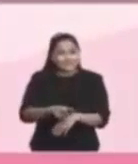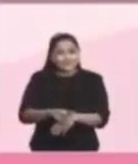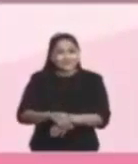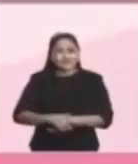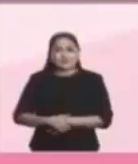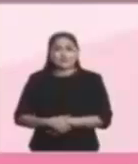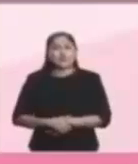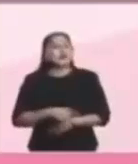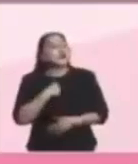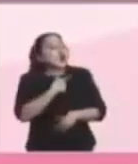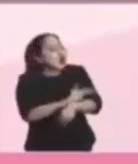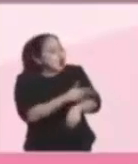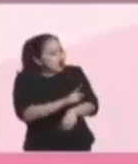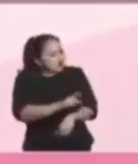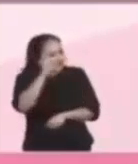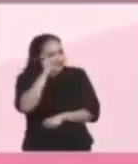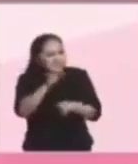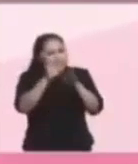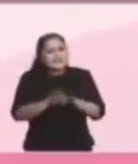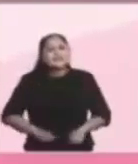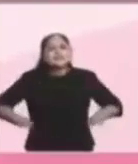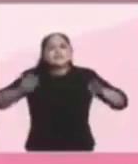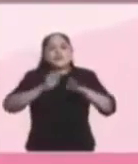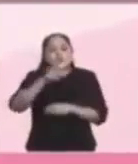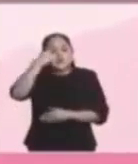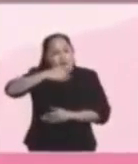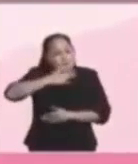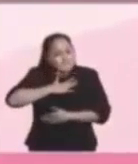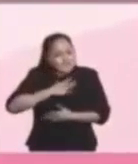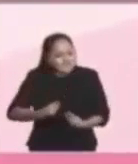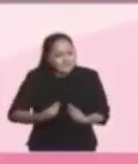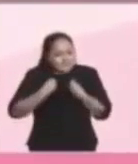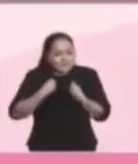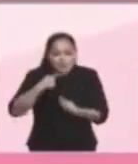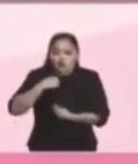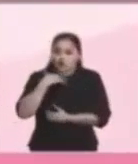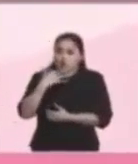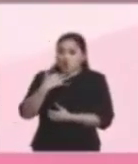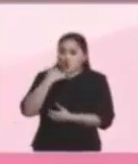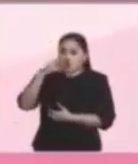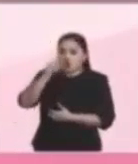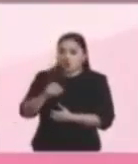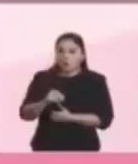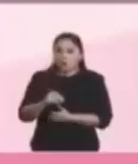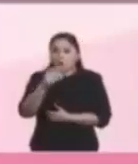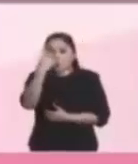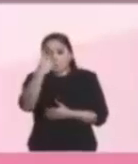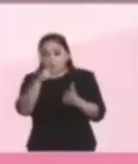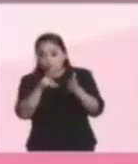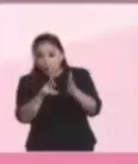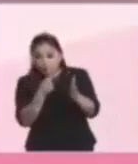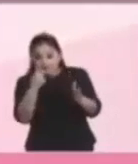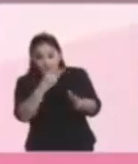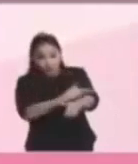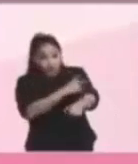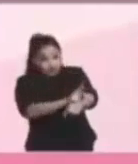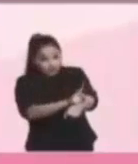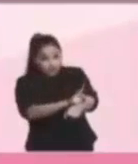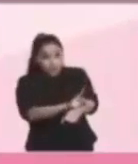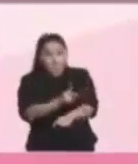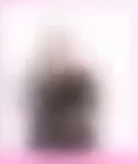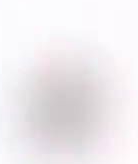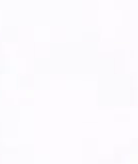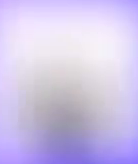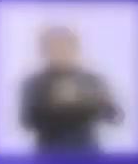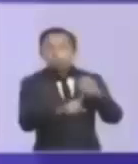usted publicó en Twitter, y muchos lo hicimos, en torno a lo ocurrido con tres estudiantes en Jalisco. Y también, ¡ay,